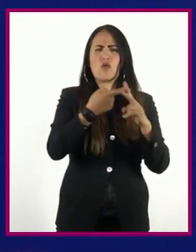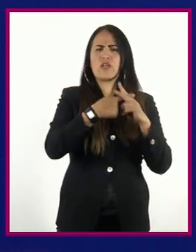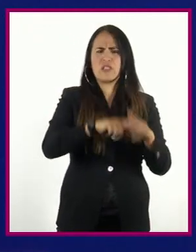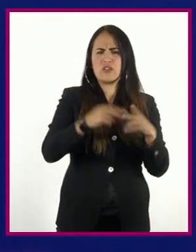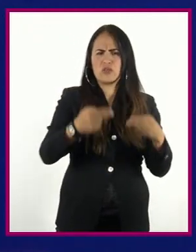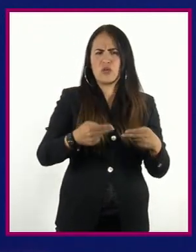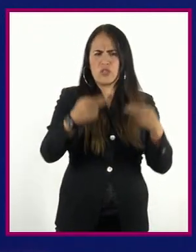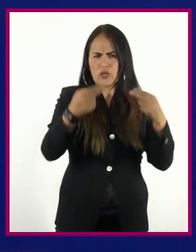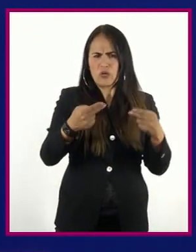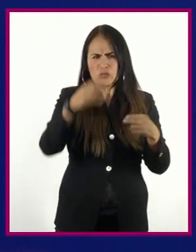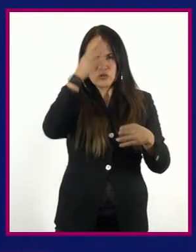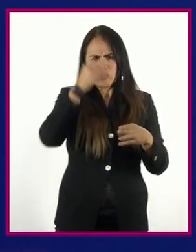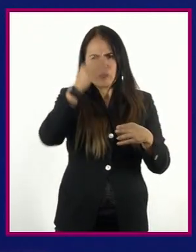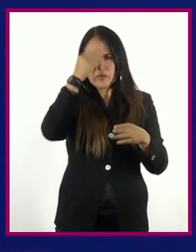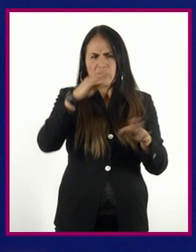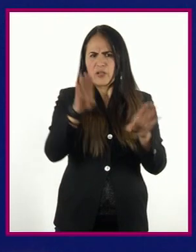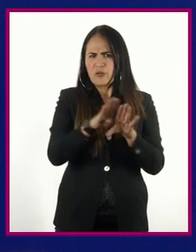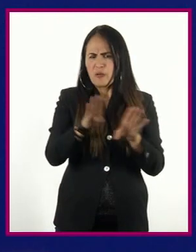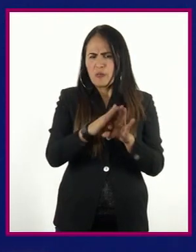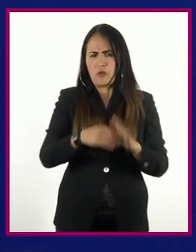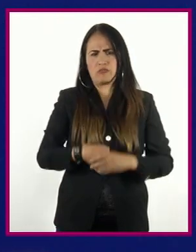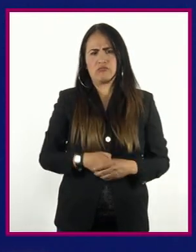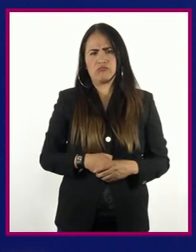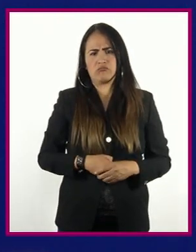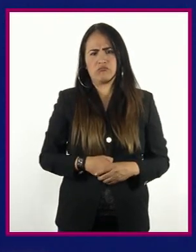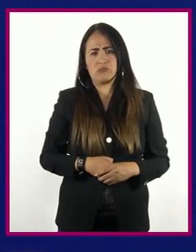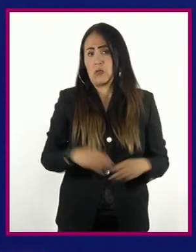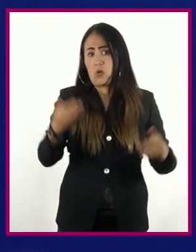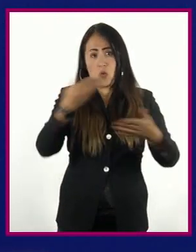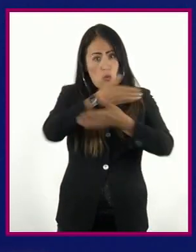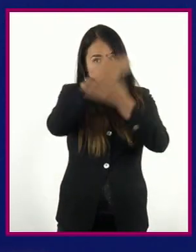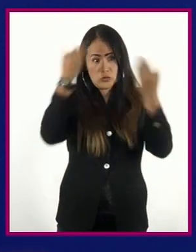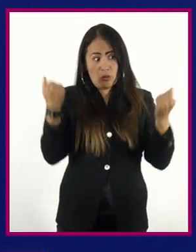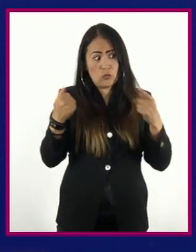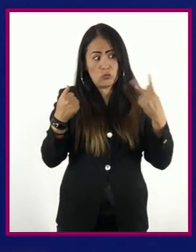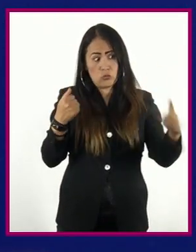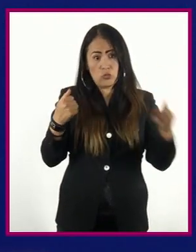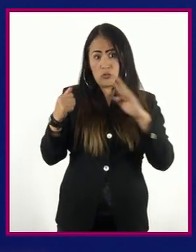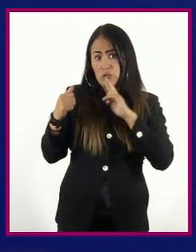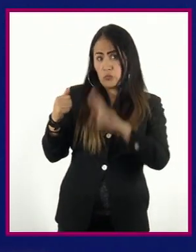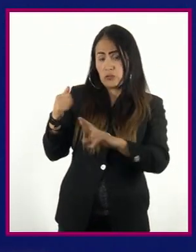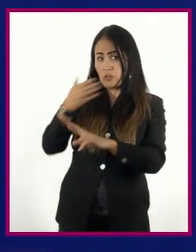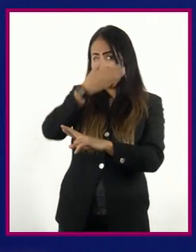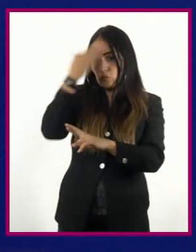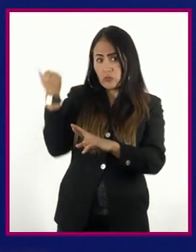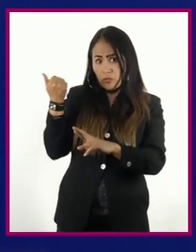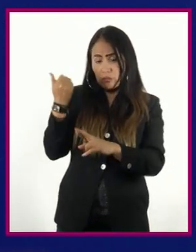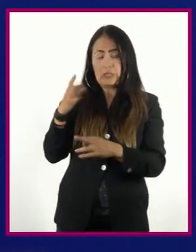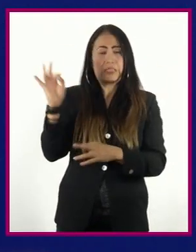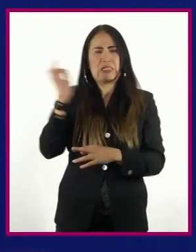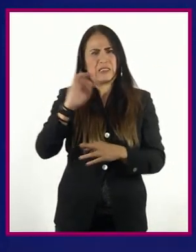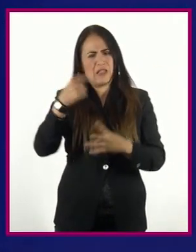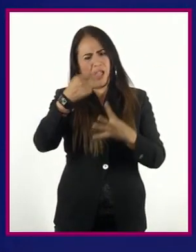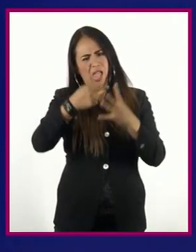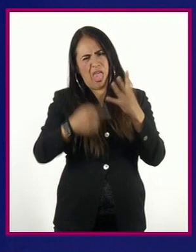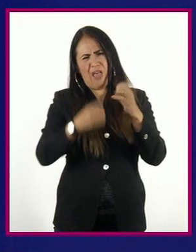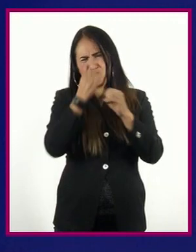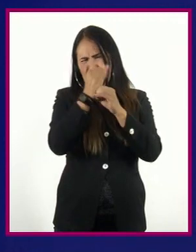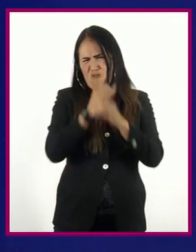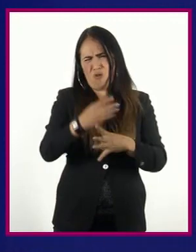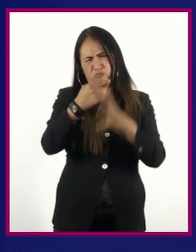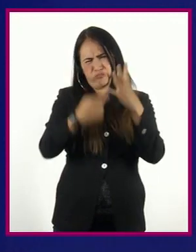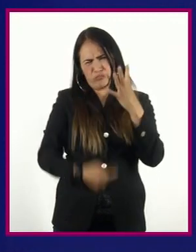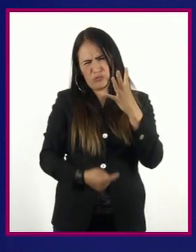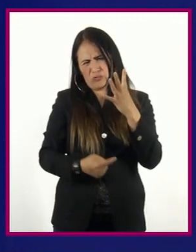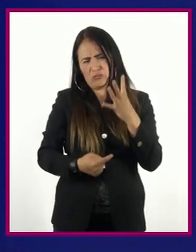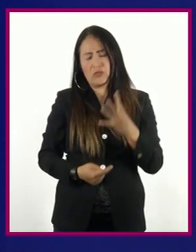esta profesión? No sabemos lo que nos pueda contestar el entrevistado. Puede que nos dé muchísima información